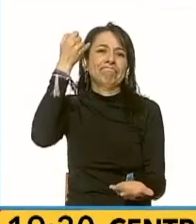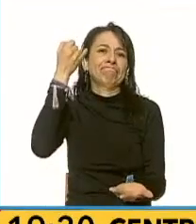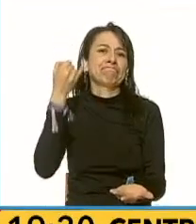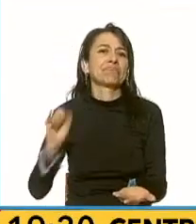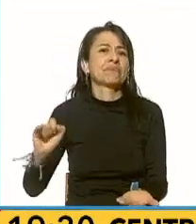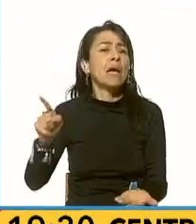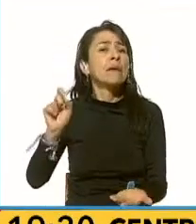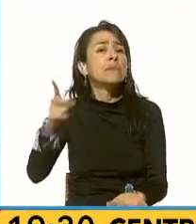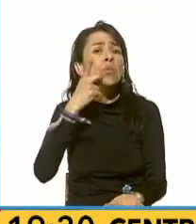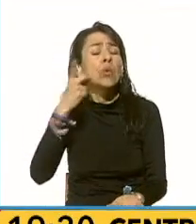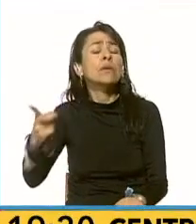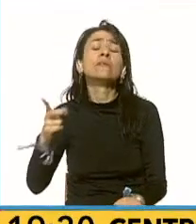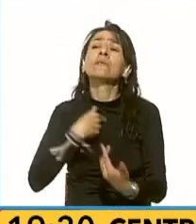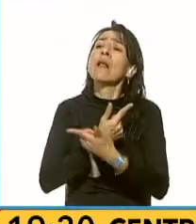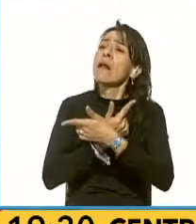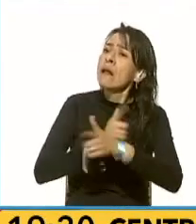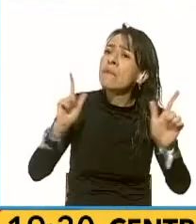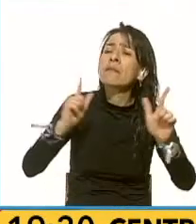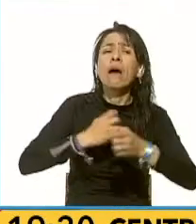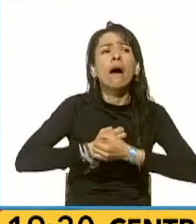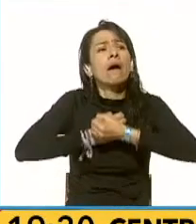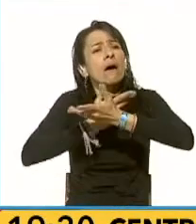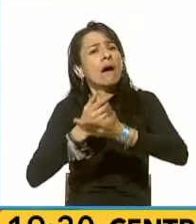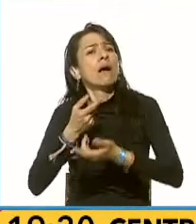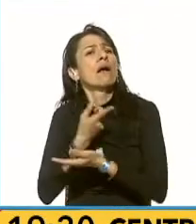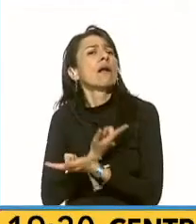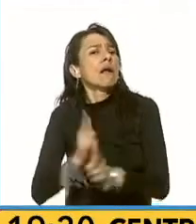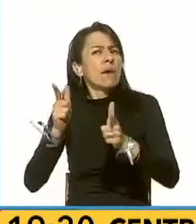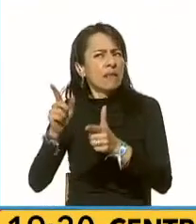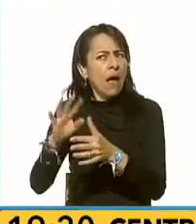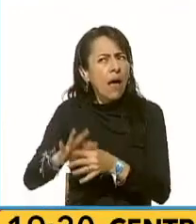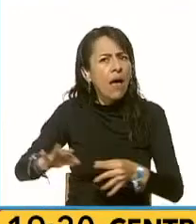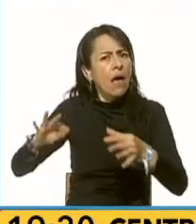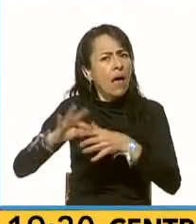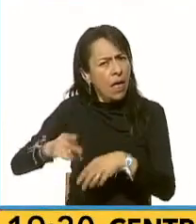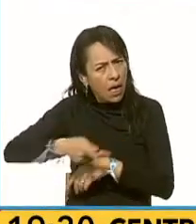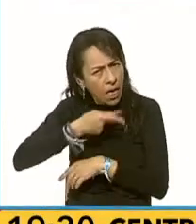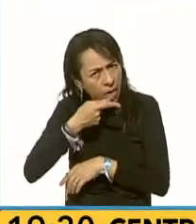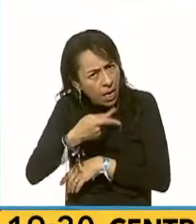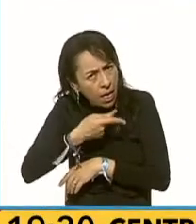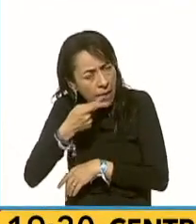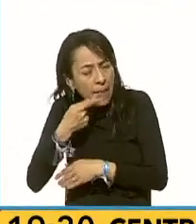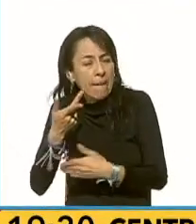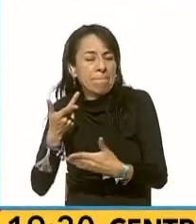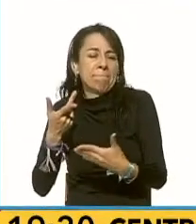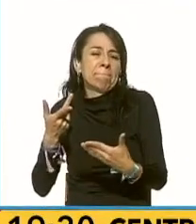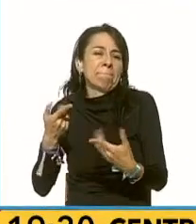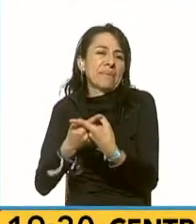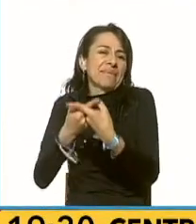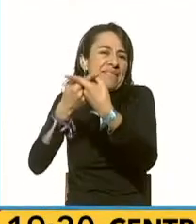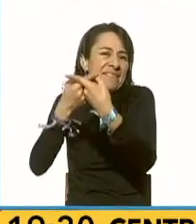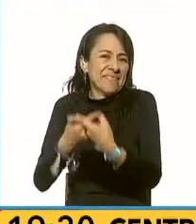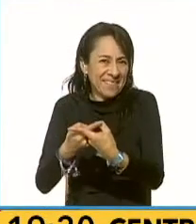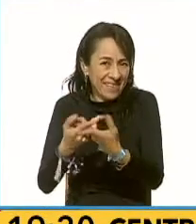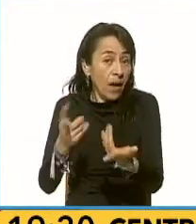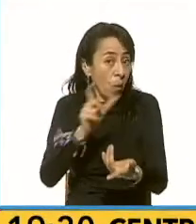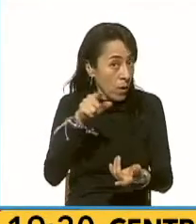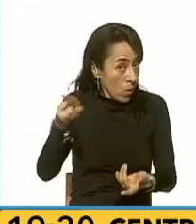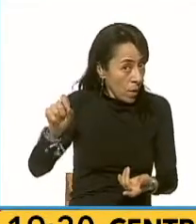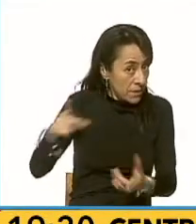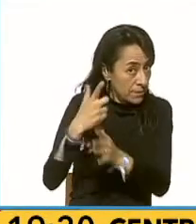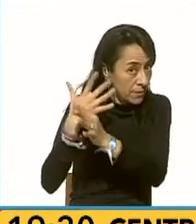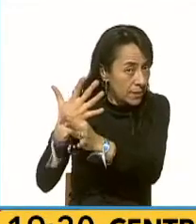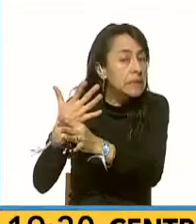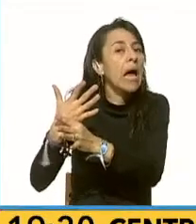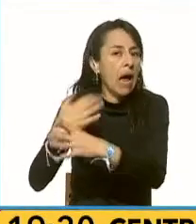libertades y es como muy contradictorio que entonces habla de libertad para cuando él menciona, pero cuando se